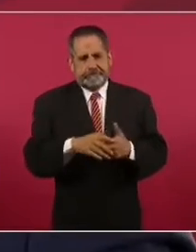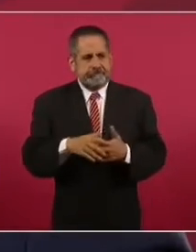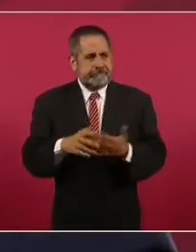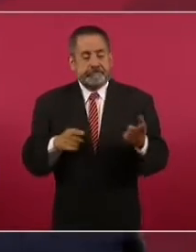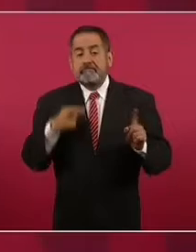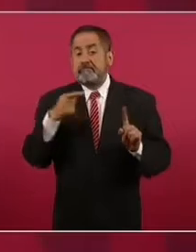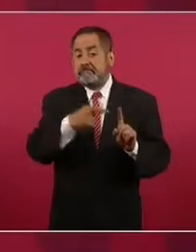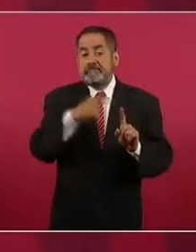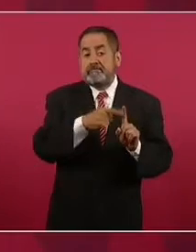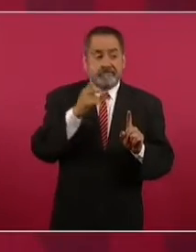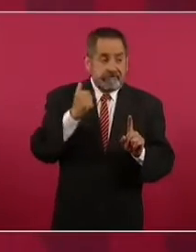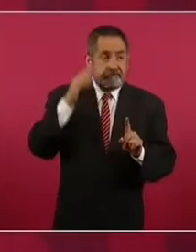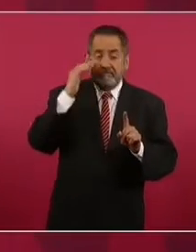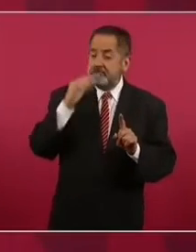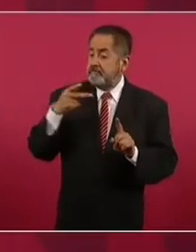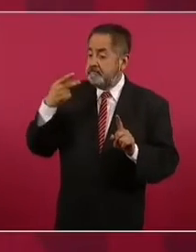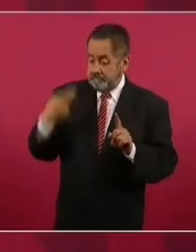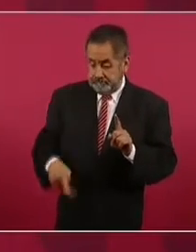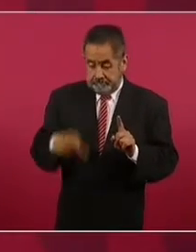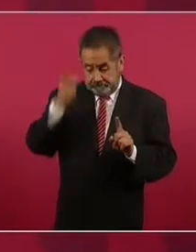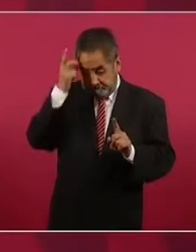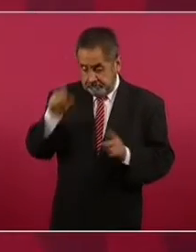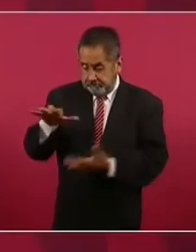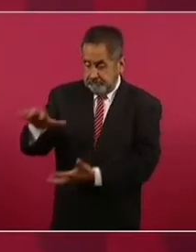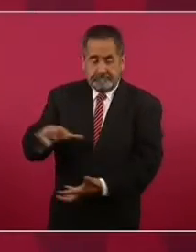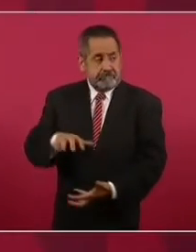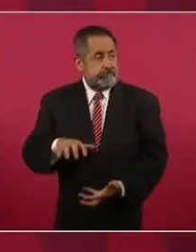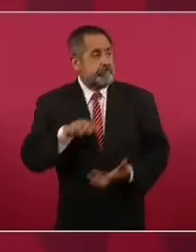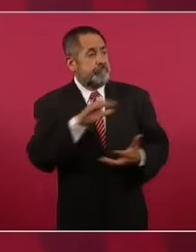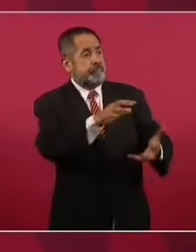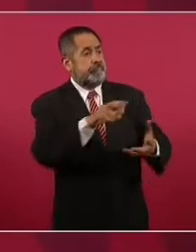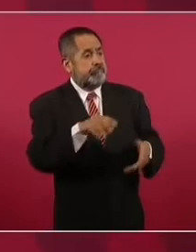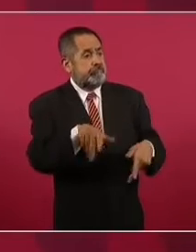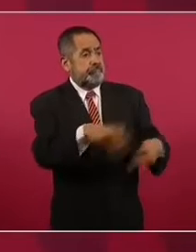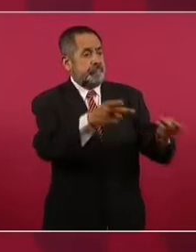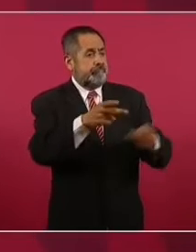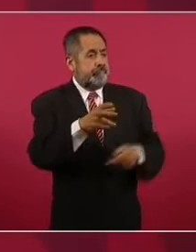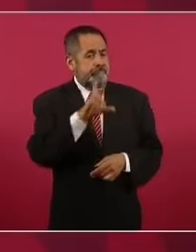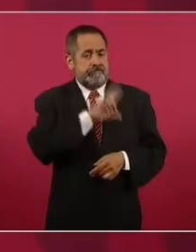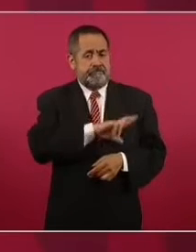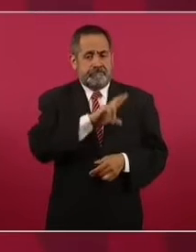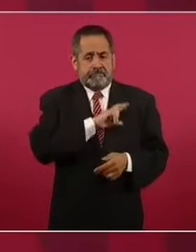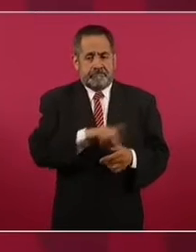haber entregado los bienes de la nación,